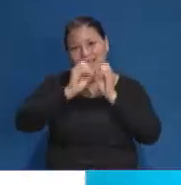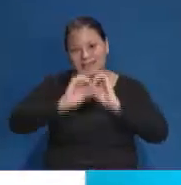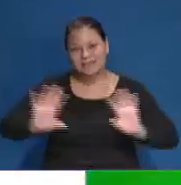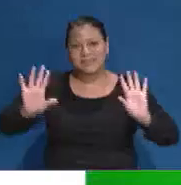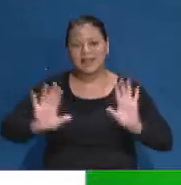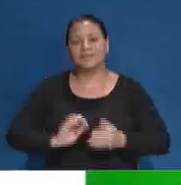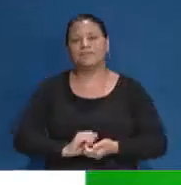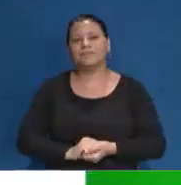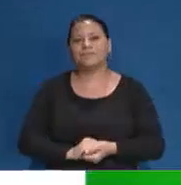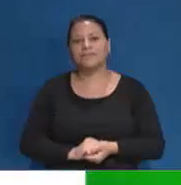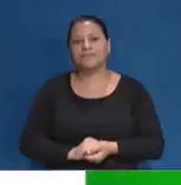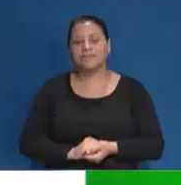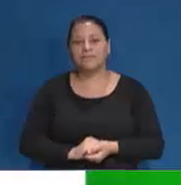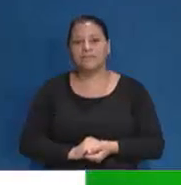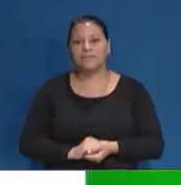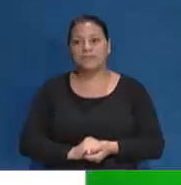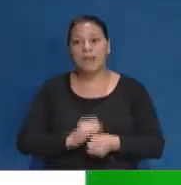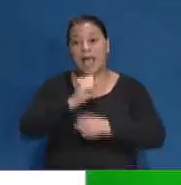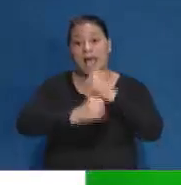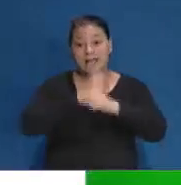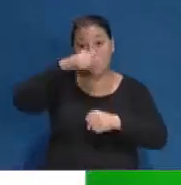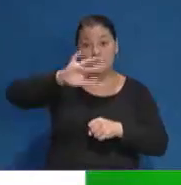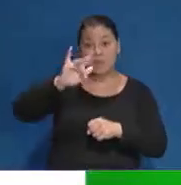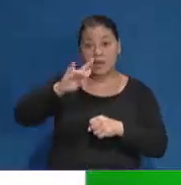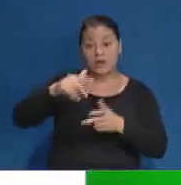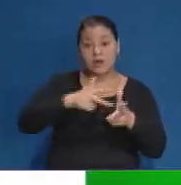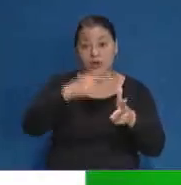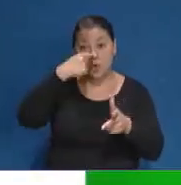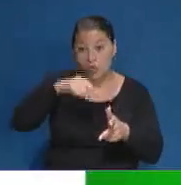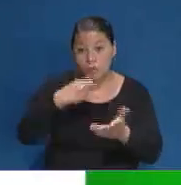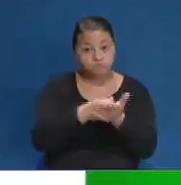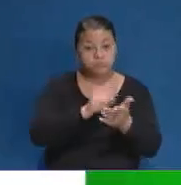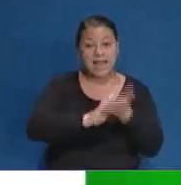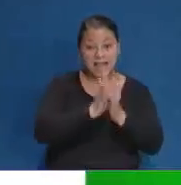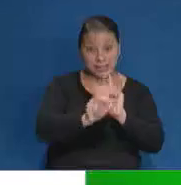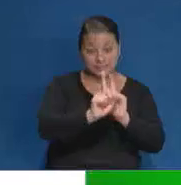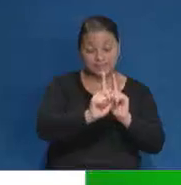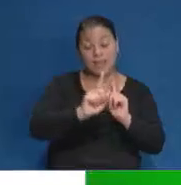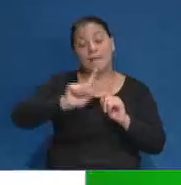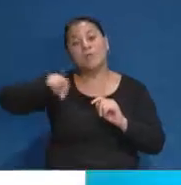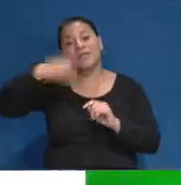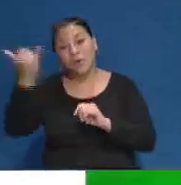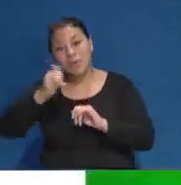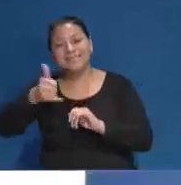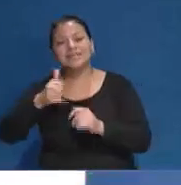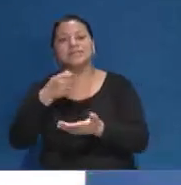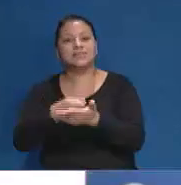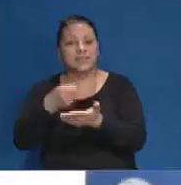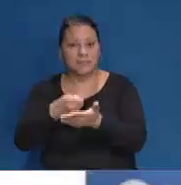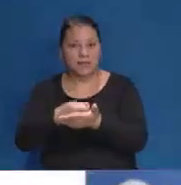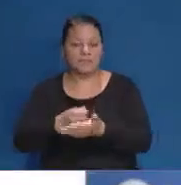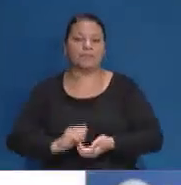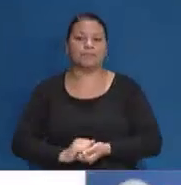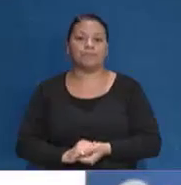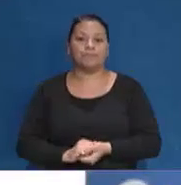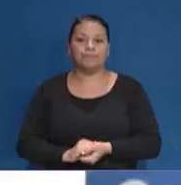contando con esa información. Así que sí, es hasta hoy el último recorrido, ya desde mañana vuelve el sistema, digamos, a cobrar como era antes, ¿no?